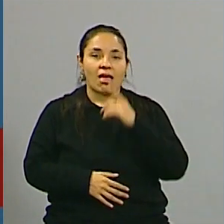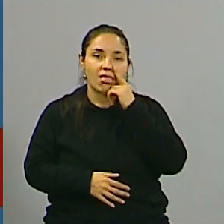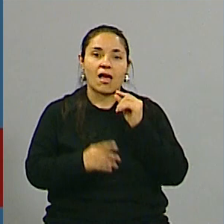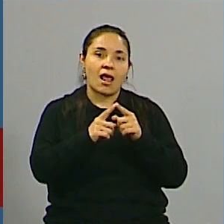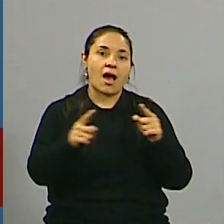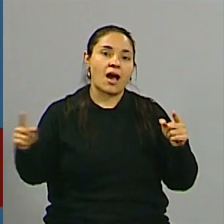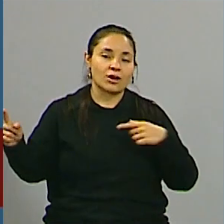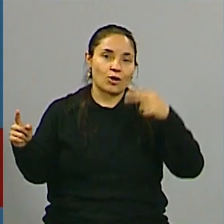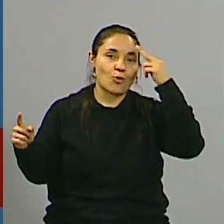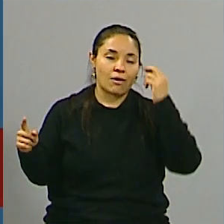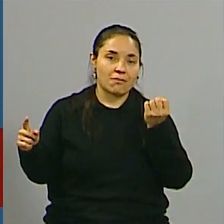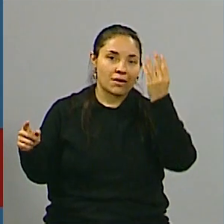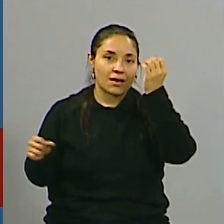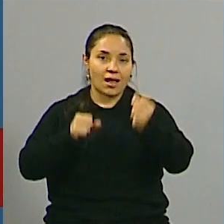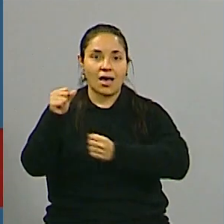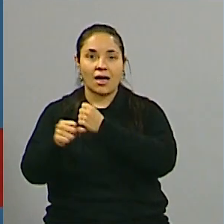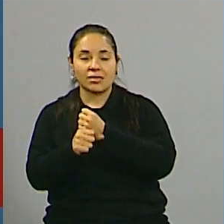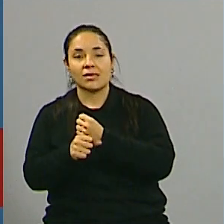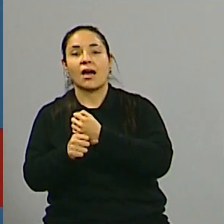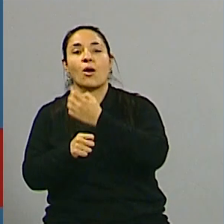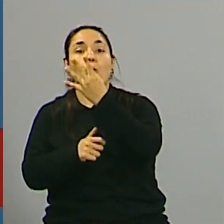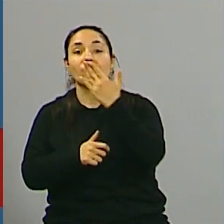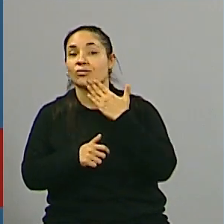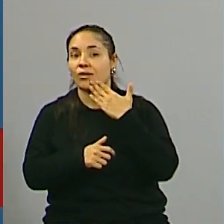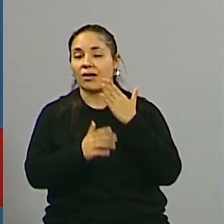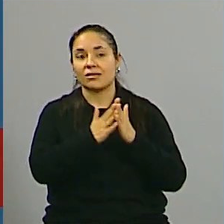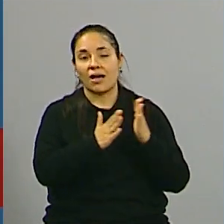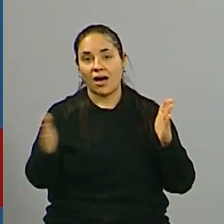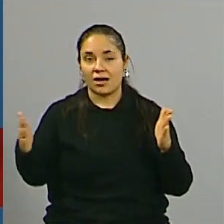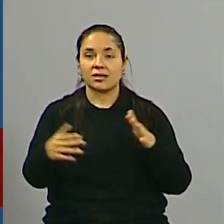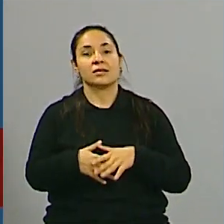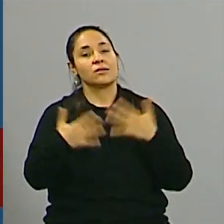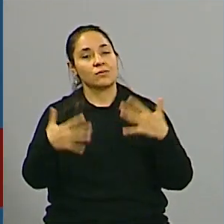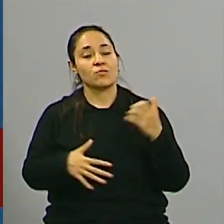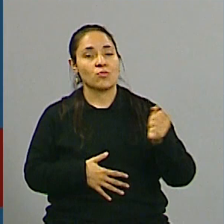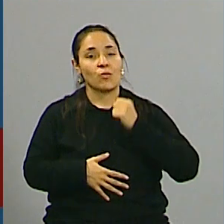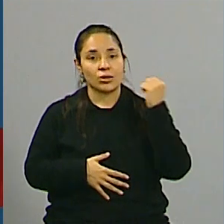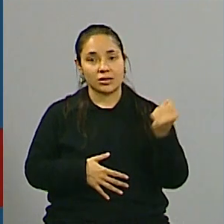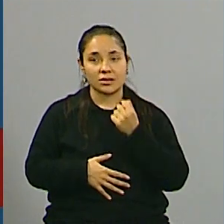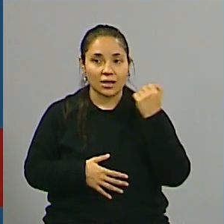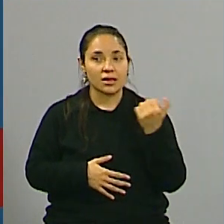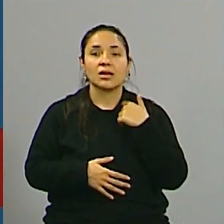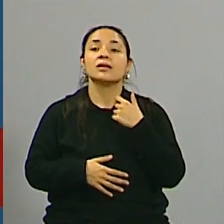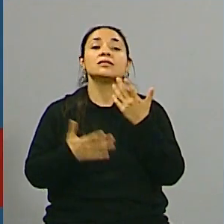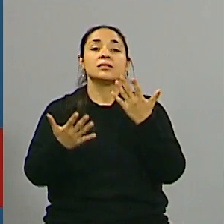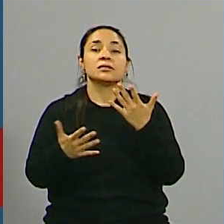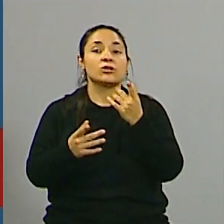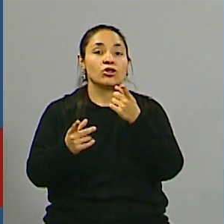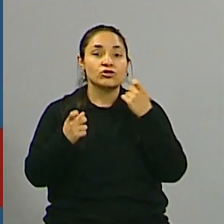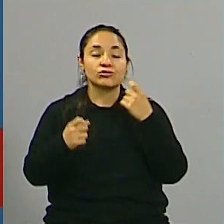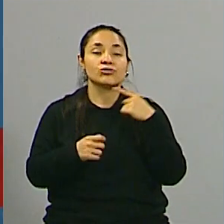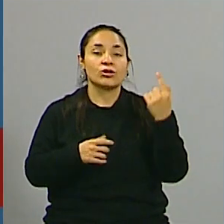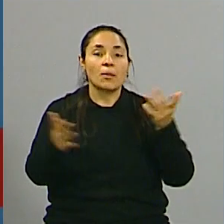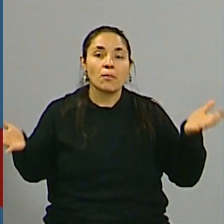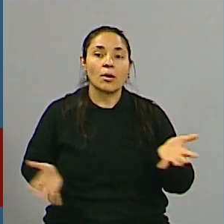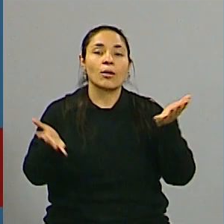empezamos a las 9 de la mañana y terminamos a las 16 horas, pero realmente hacía falta y era una instancia que nosotros venimos promoviendo desde Natura